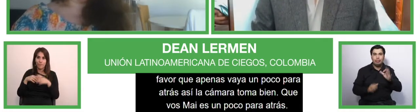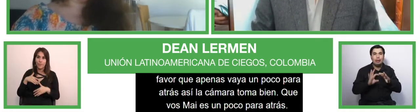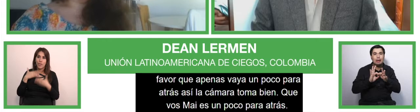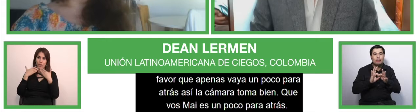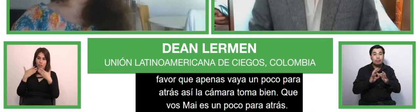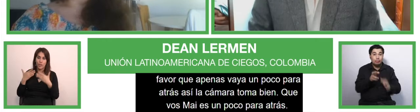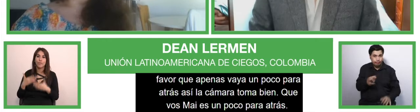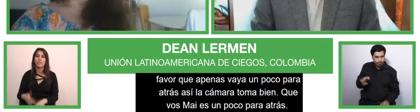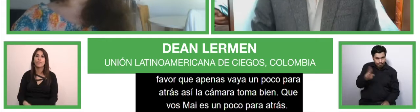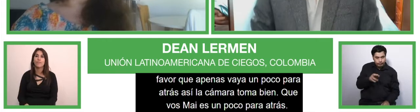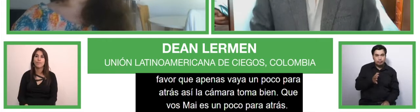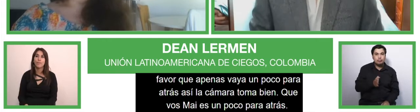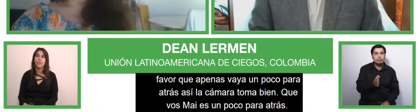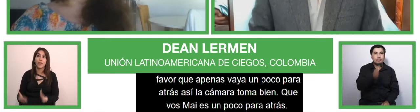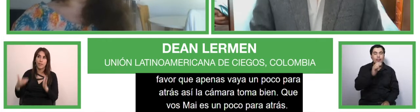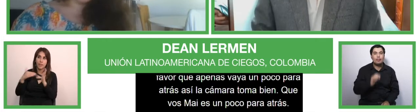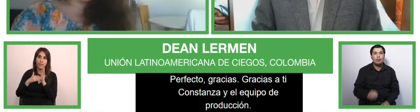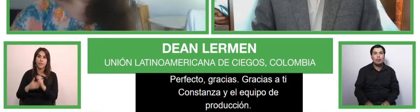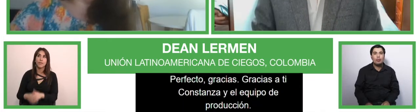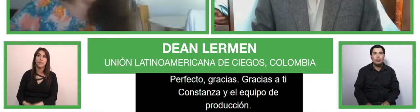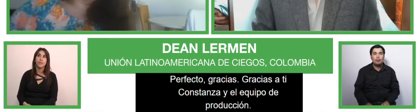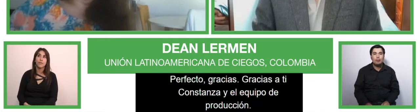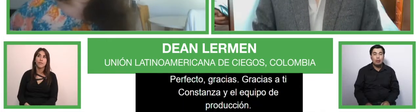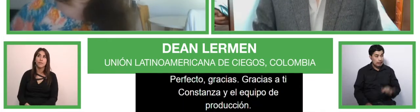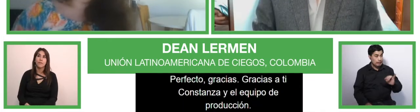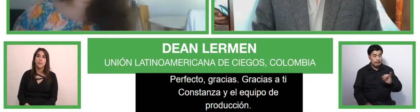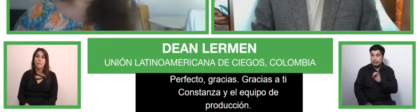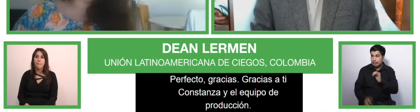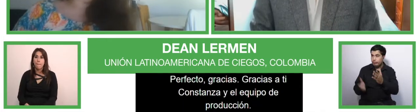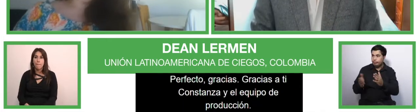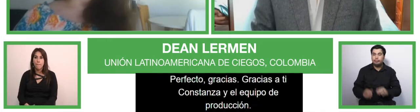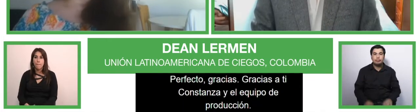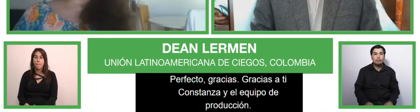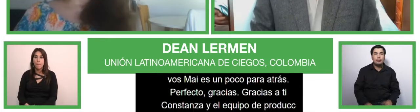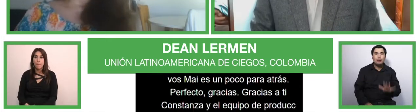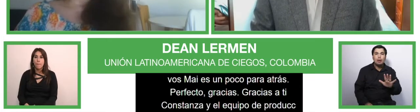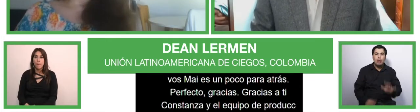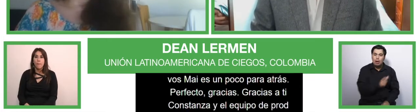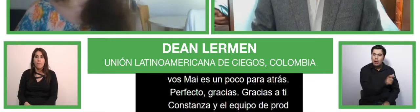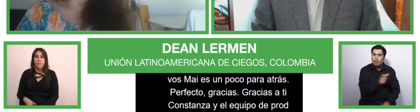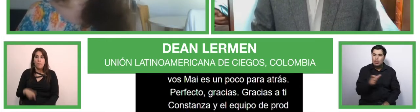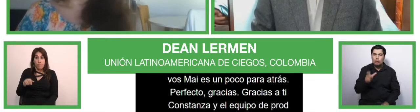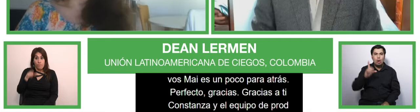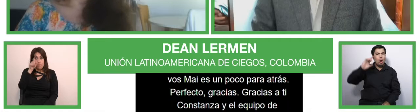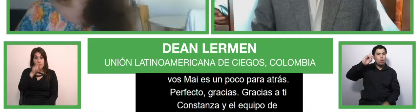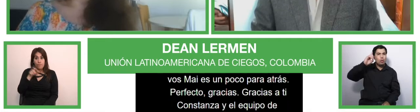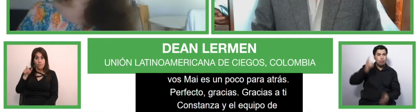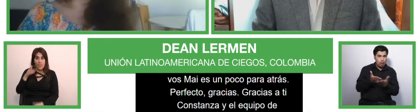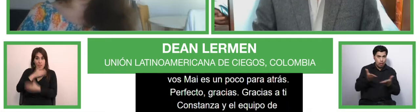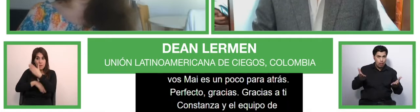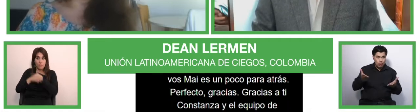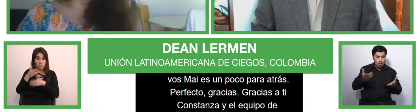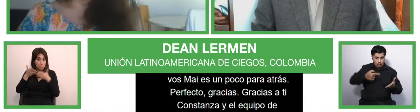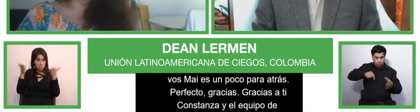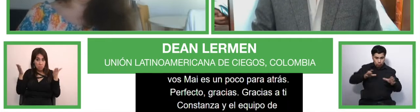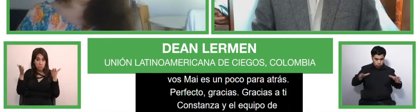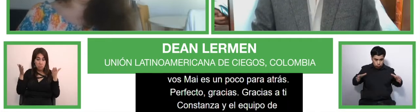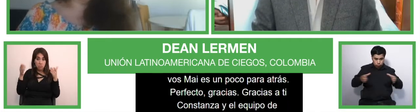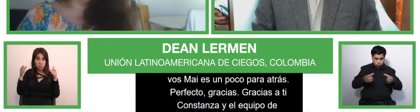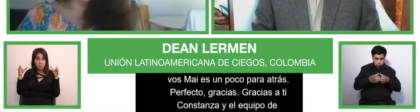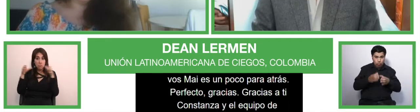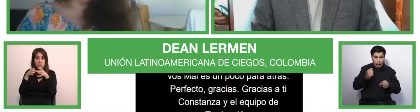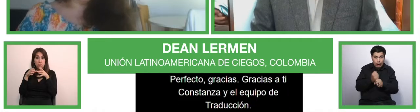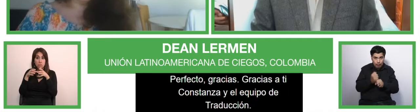Bueno, retomo. Sí. Entonces, las personas con discapacidad no nos conformamos con esa tarea.